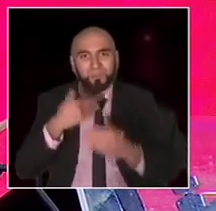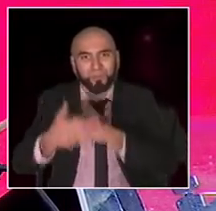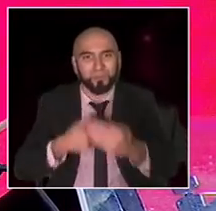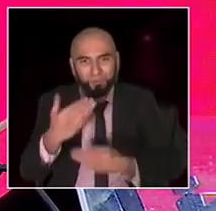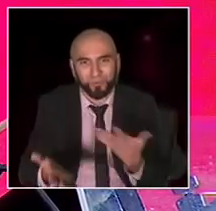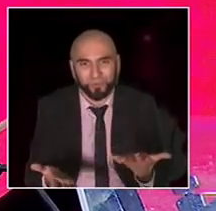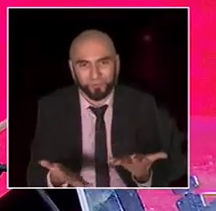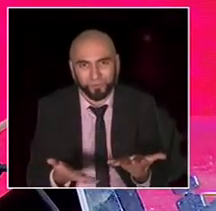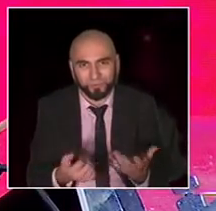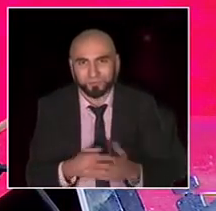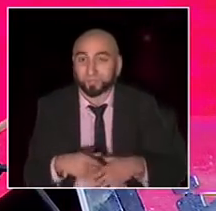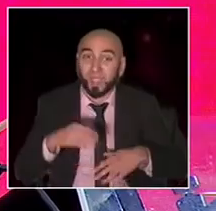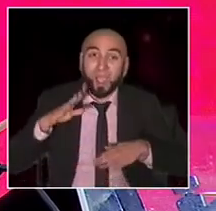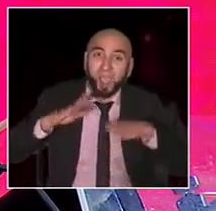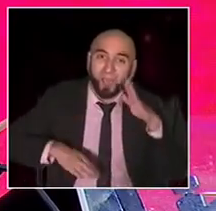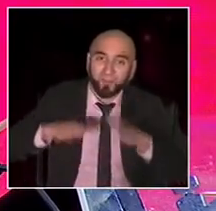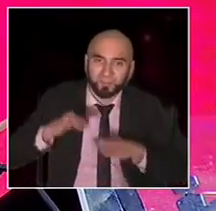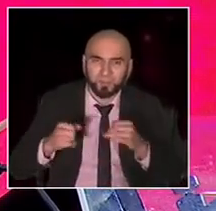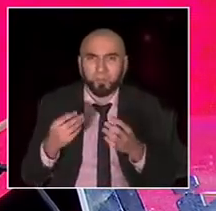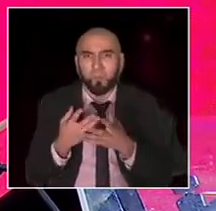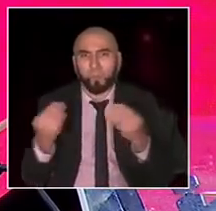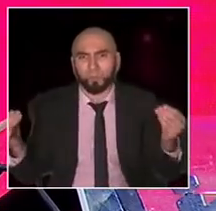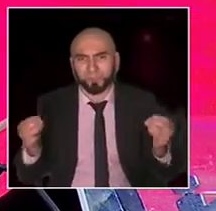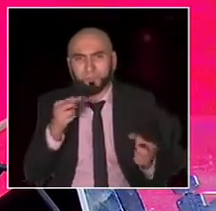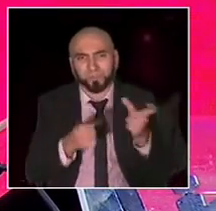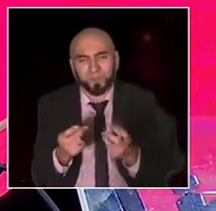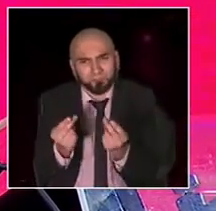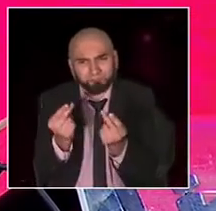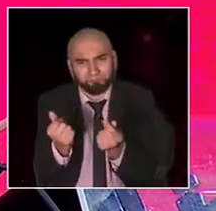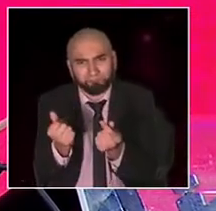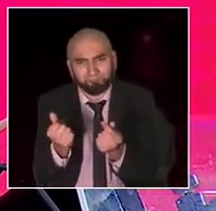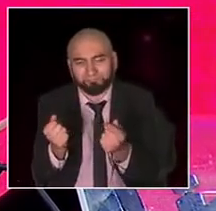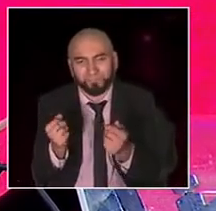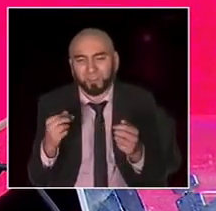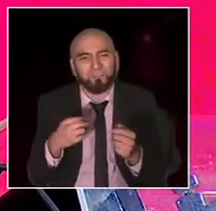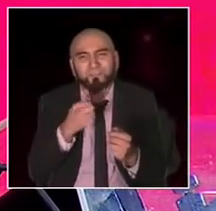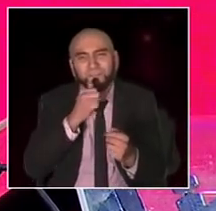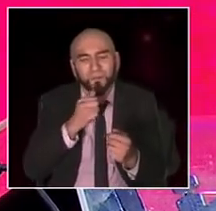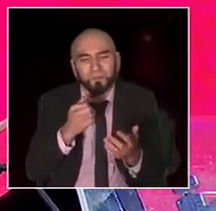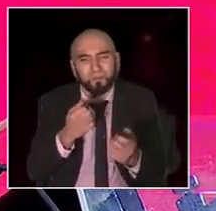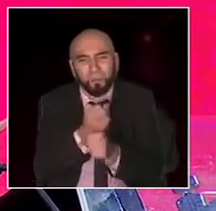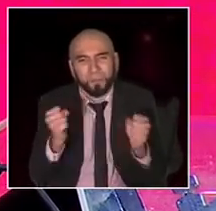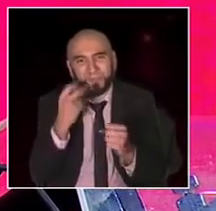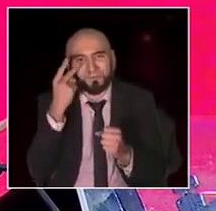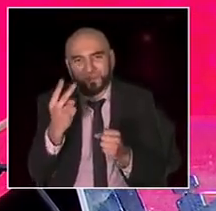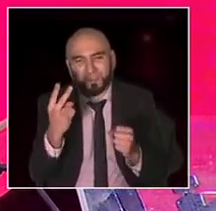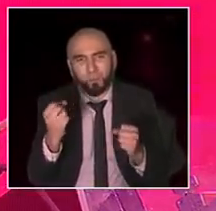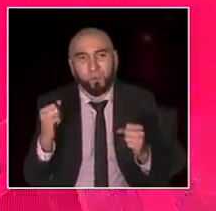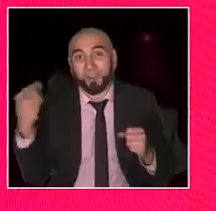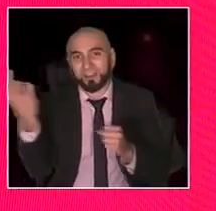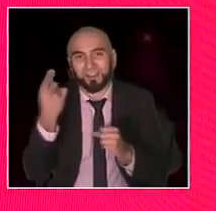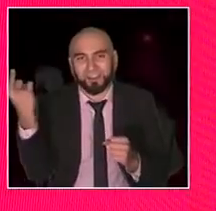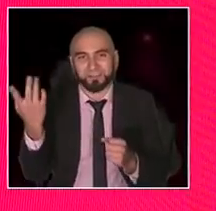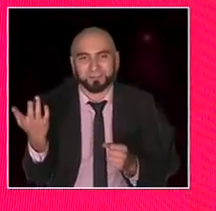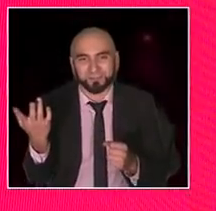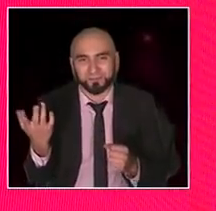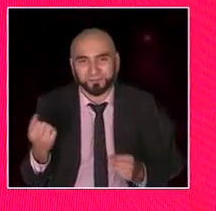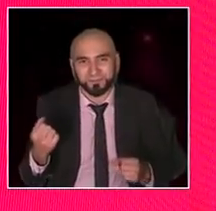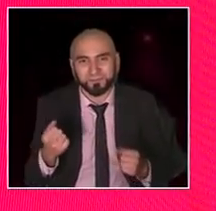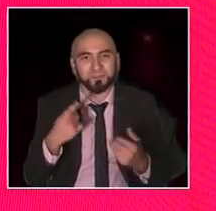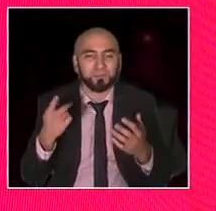vertiginosa. Y a veces el exceso de especialistas no permite ver ese cuadro general, que lo refleja muy bien el famoso dicho de